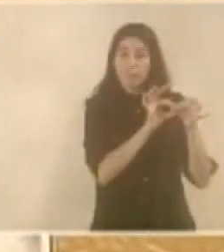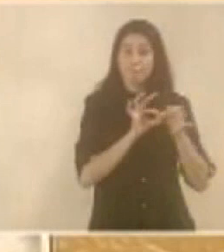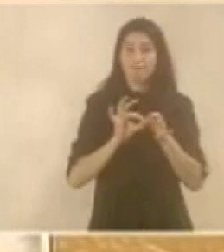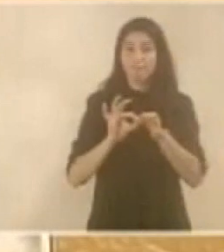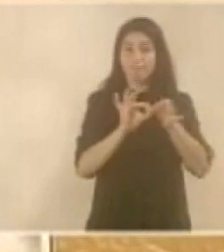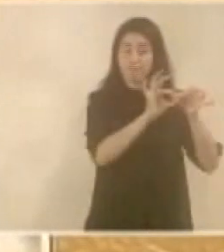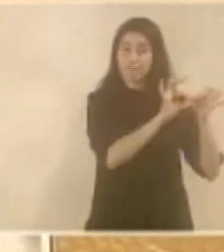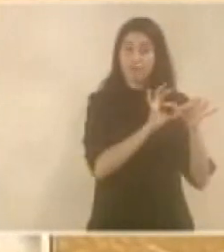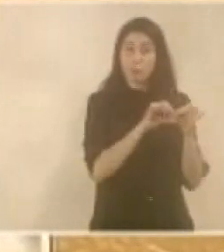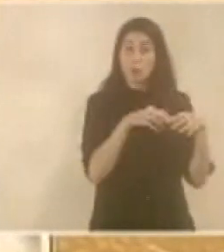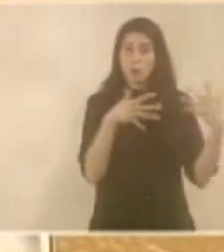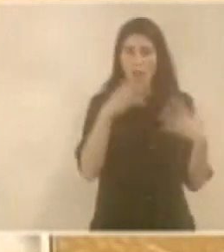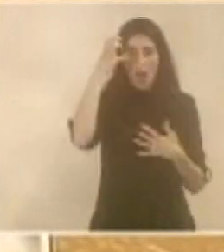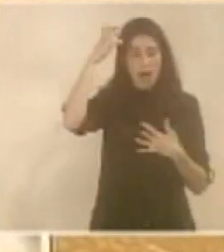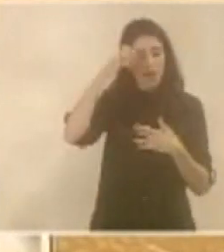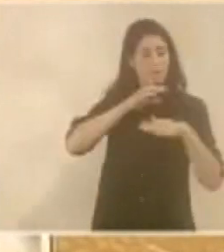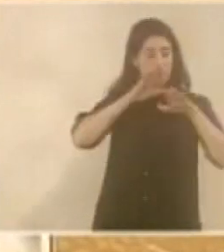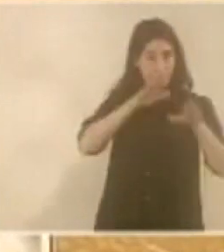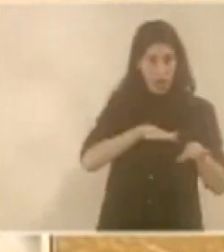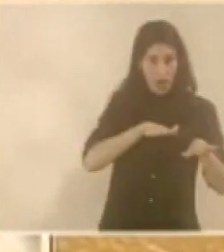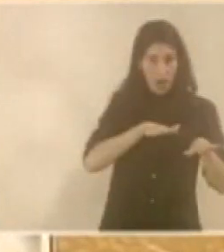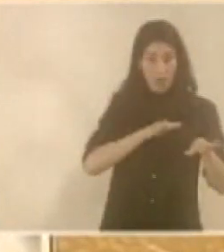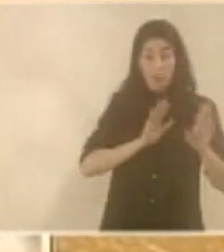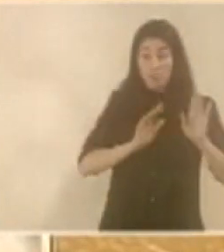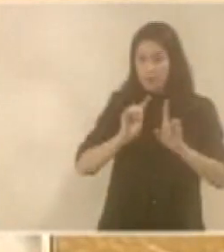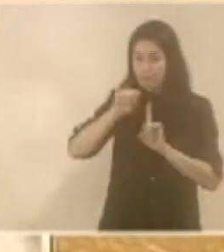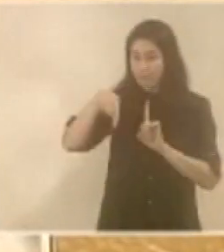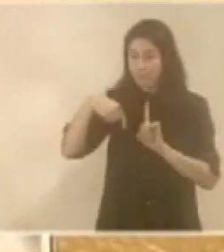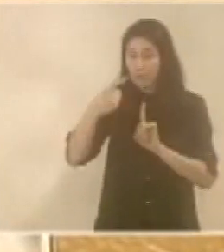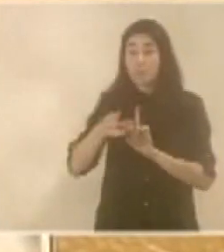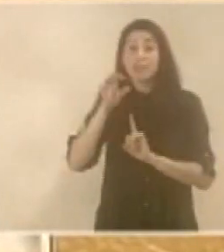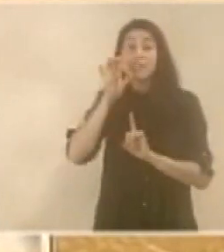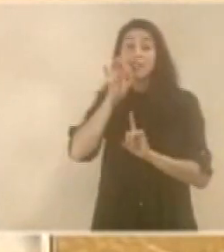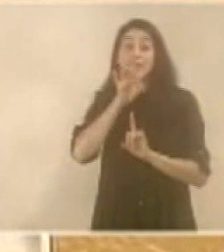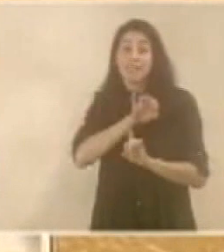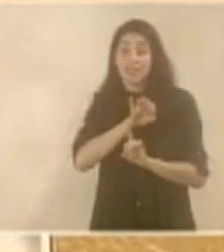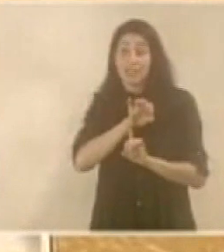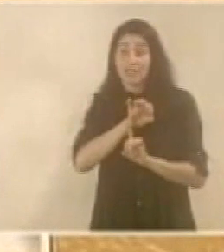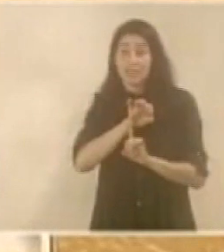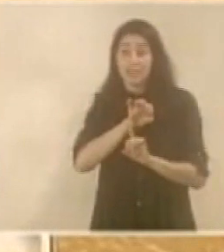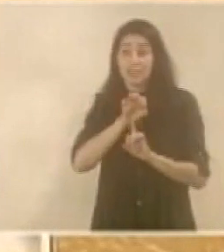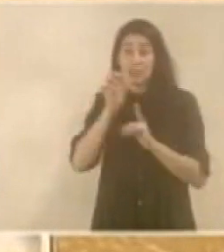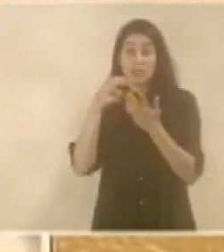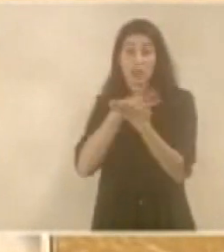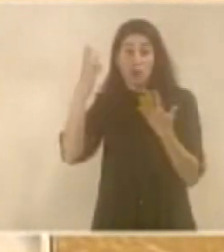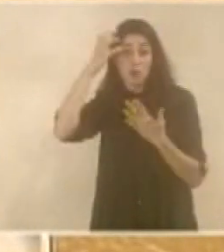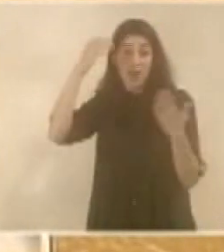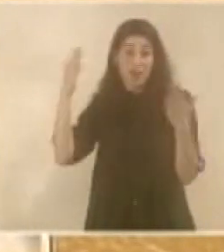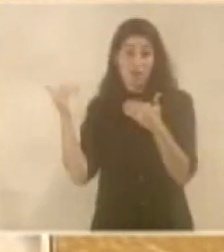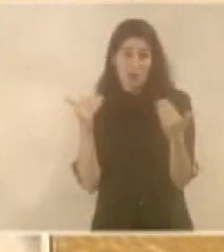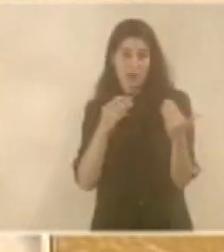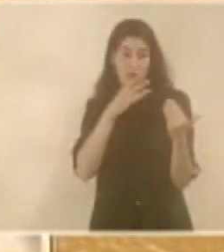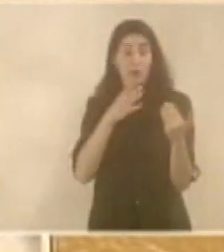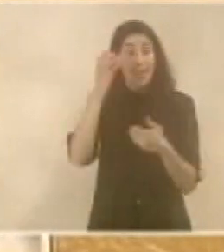España. Pero en 1808 no había rey, puesto que tanto Carlos IV como su hijo, Fernando VII, estaban internados en